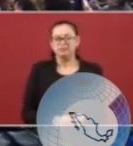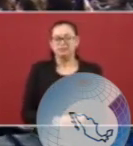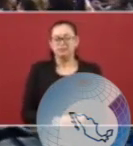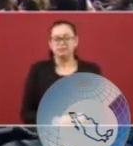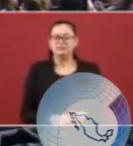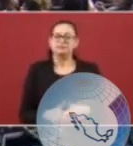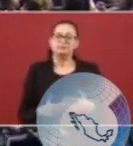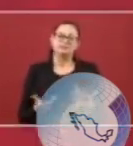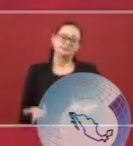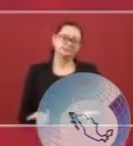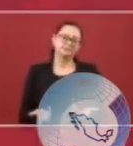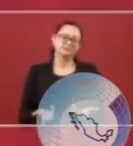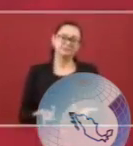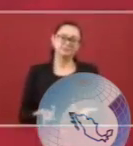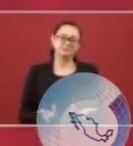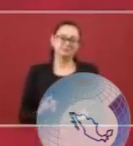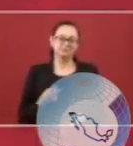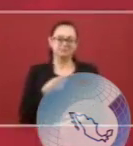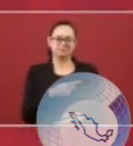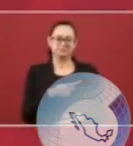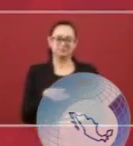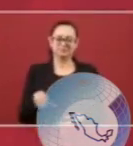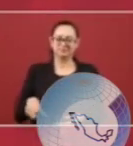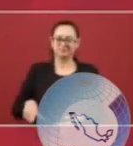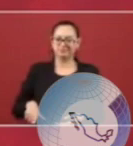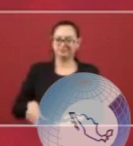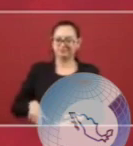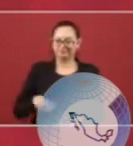pues entonces el señor público dice